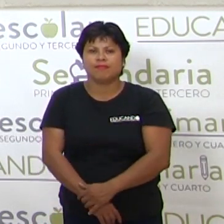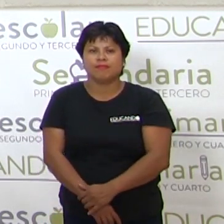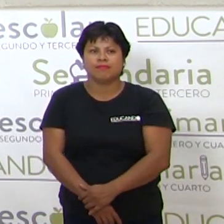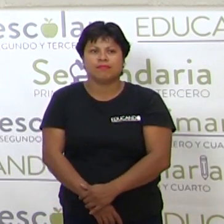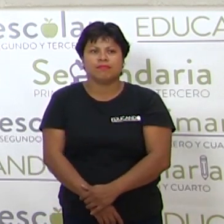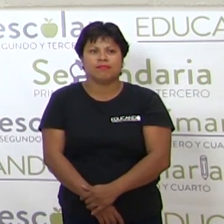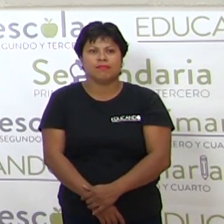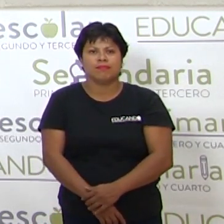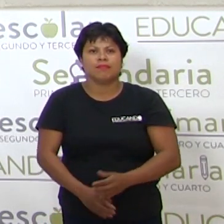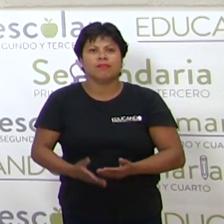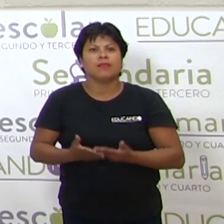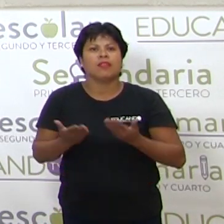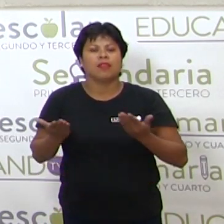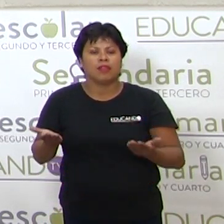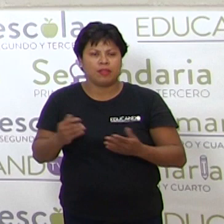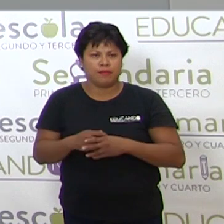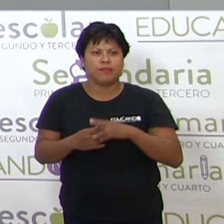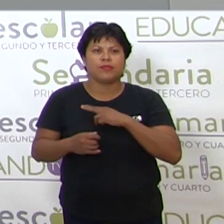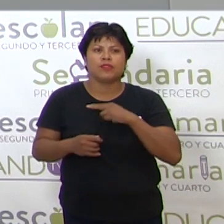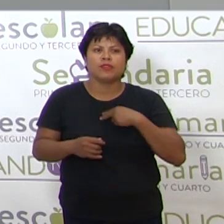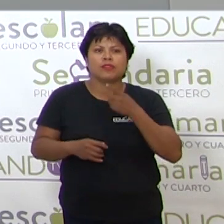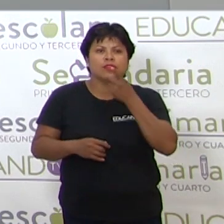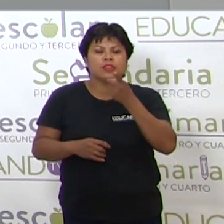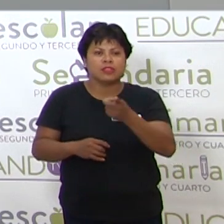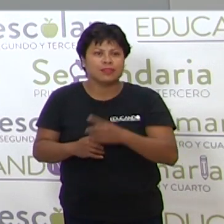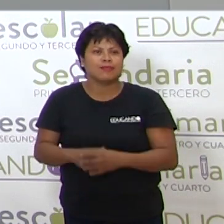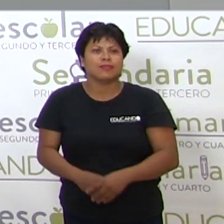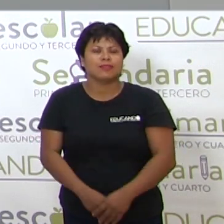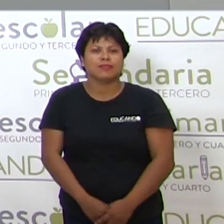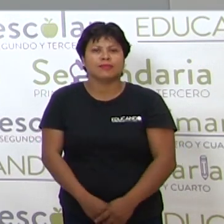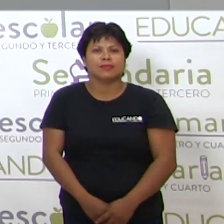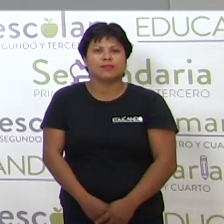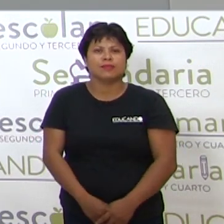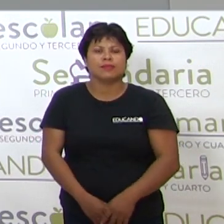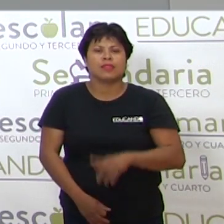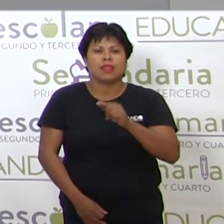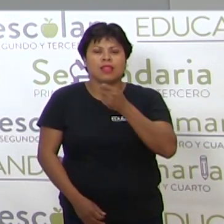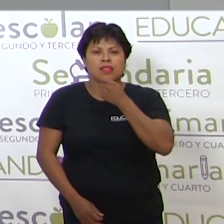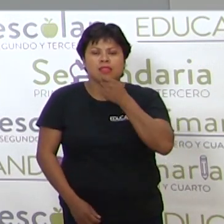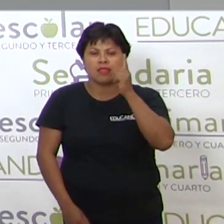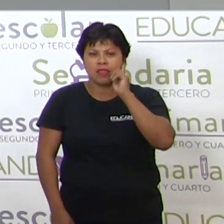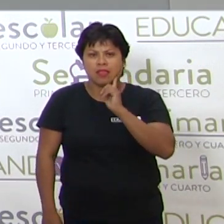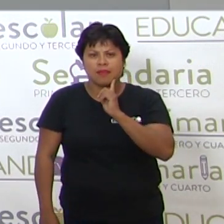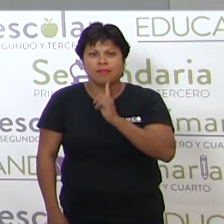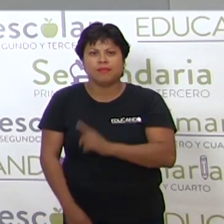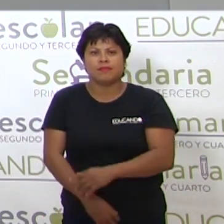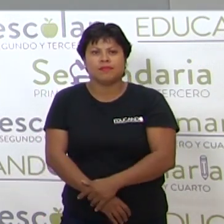bien ahora decimos que la niña